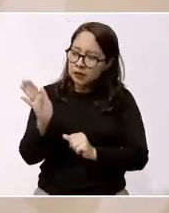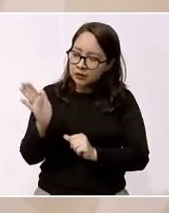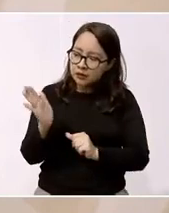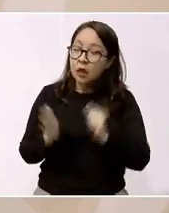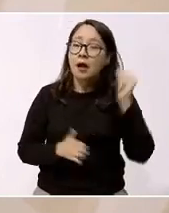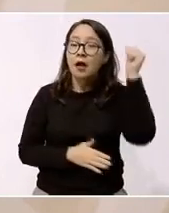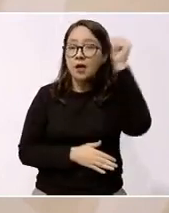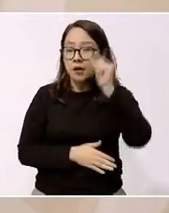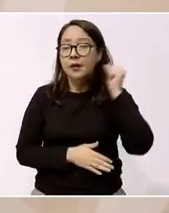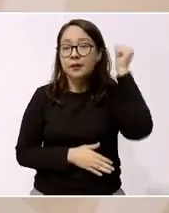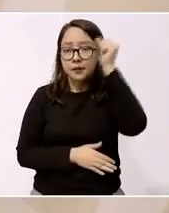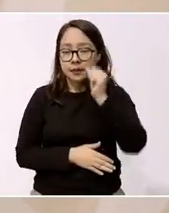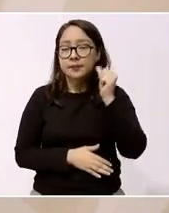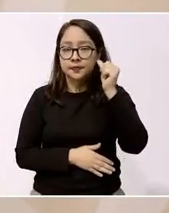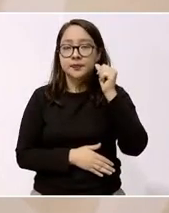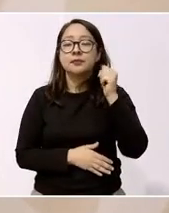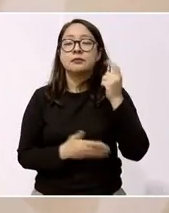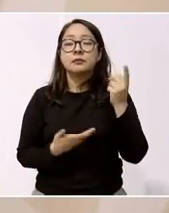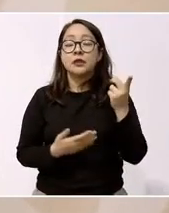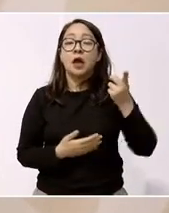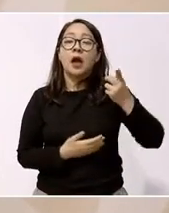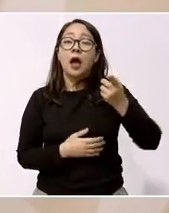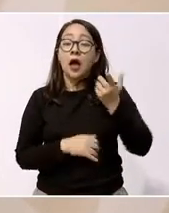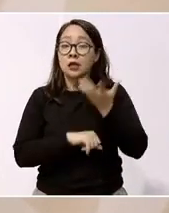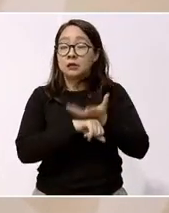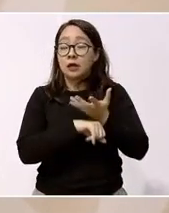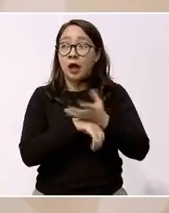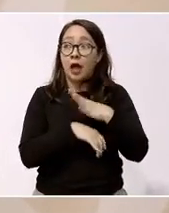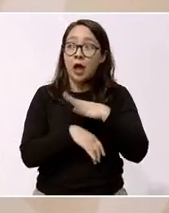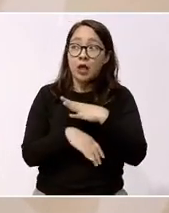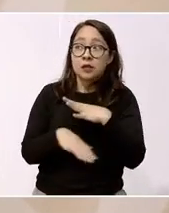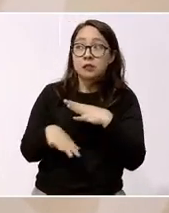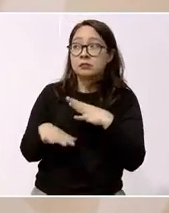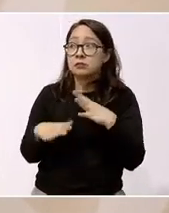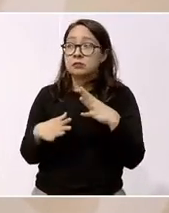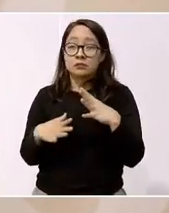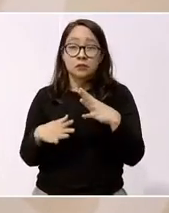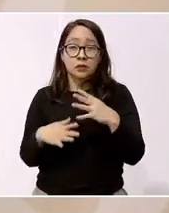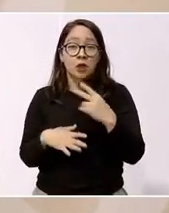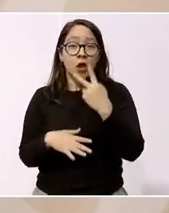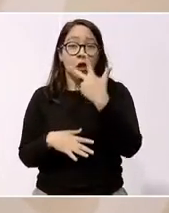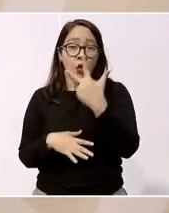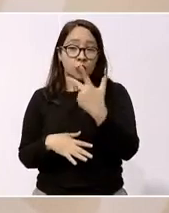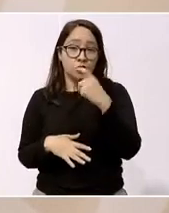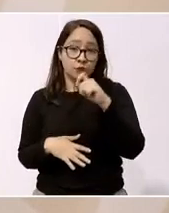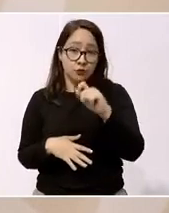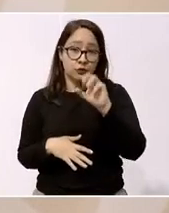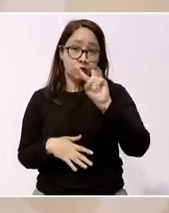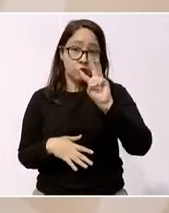abril, ellos tienen una inflación de